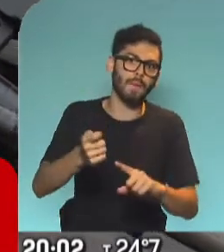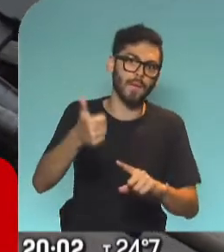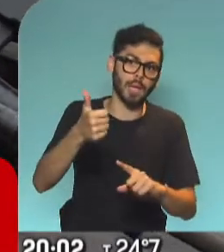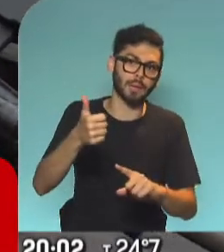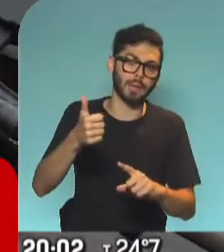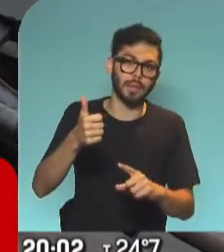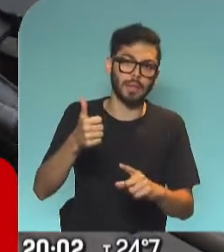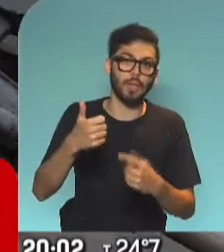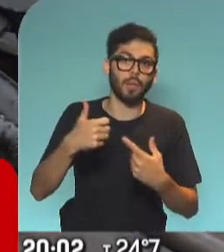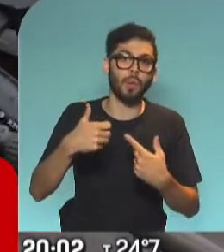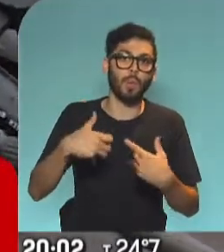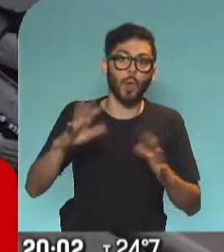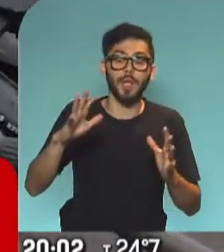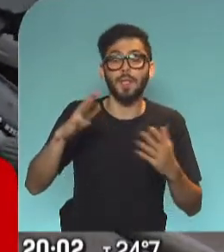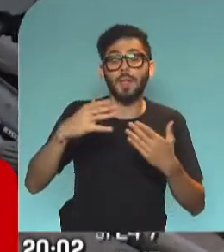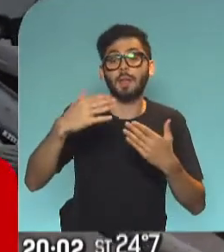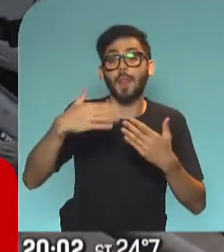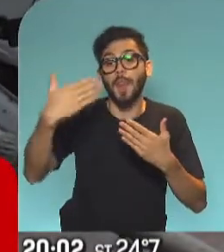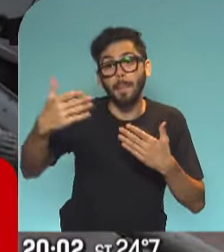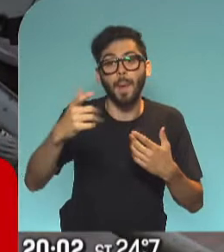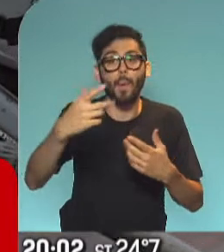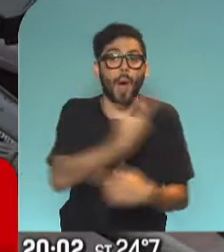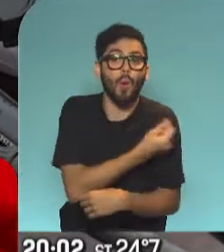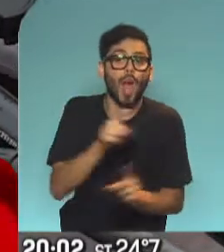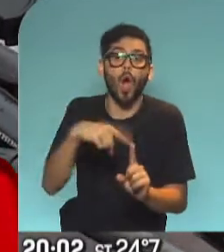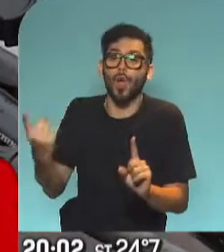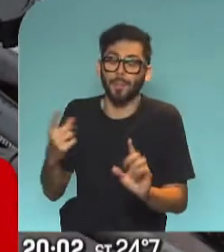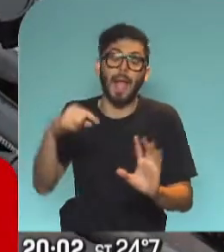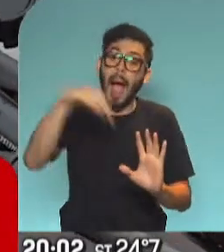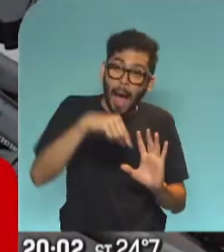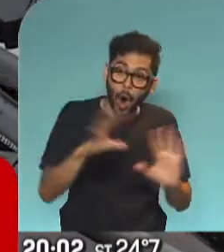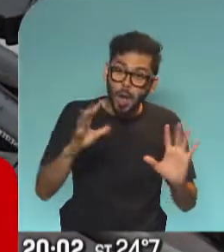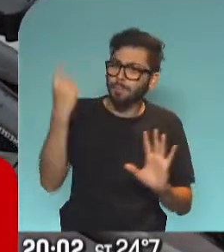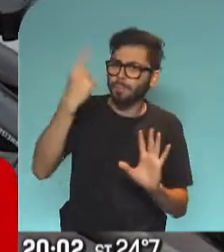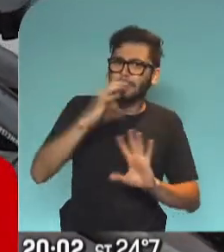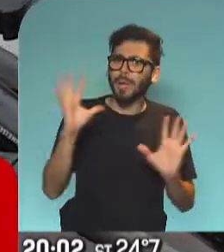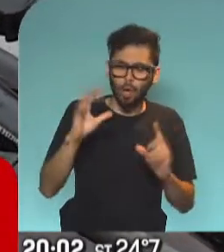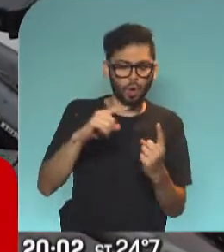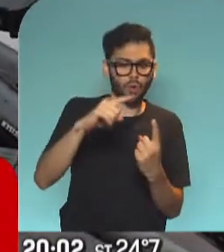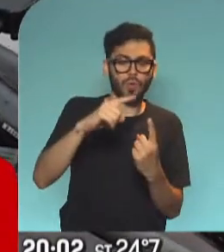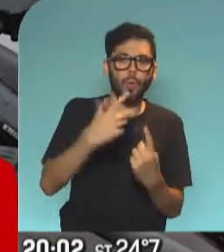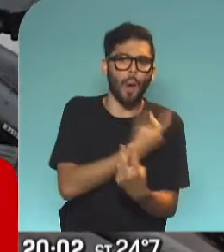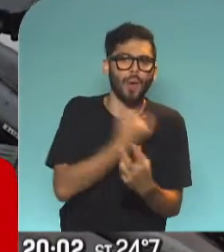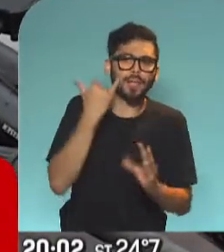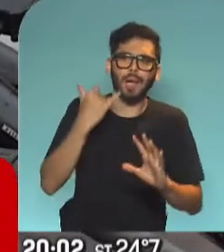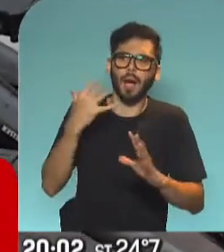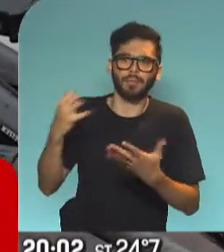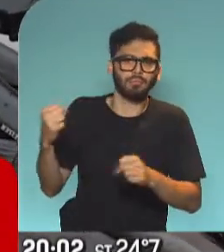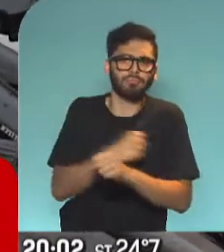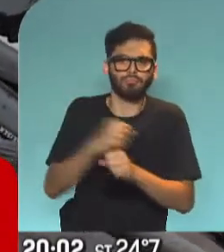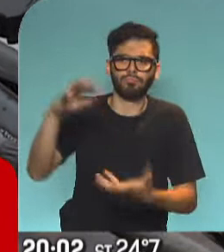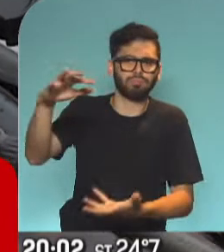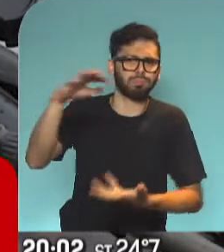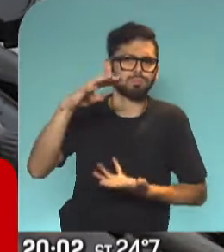empecemos a incorporar algún otro tipo de vacunas. Pero claramente ya de entrada tenemos asegurada una gran cantidad de vacunas en un flujo